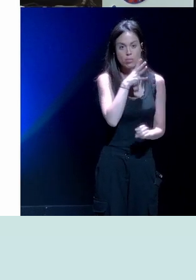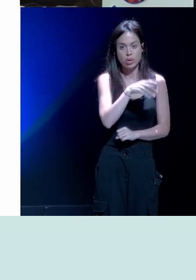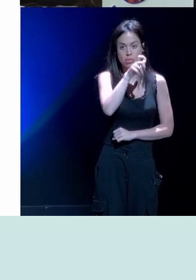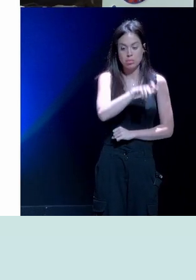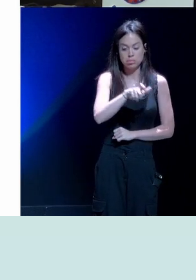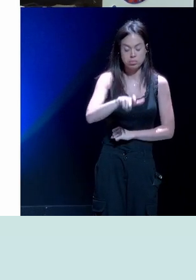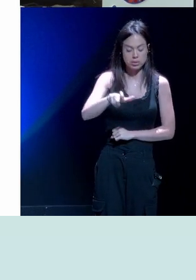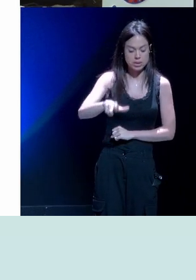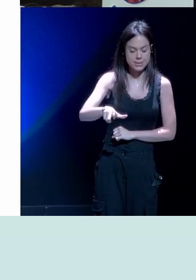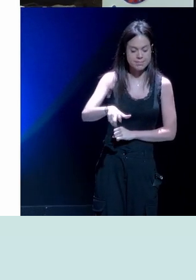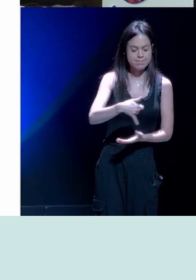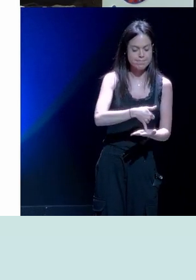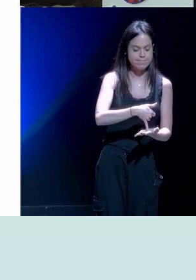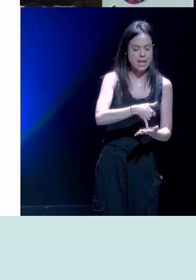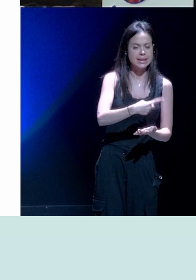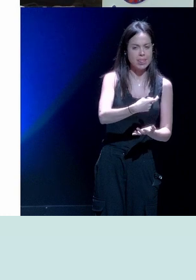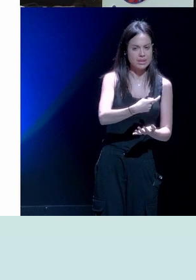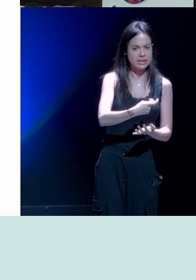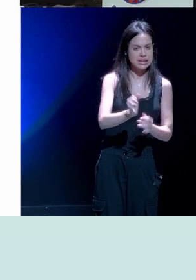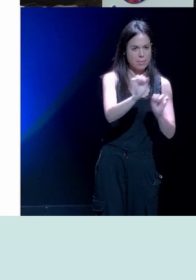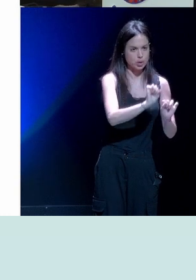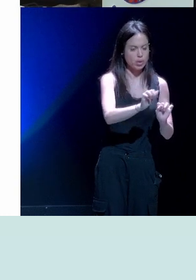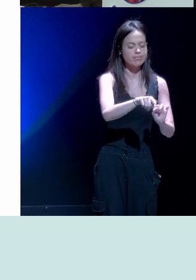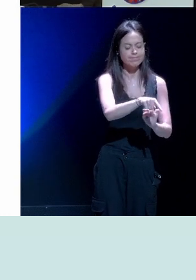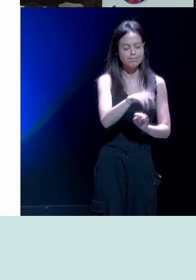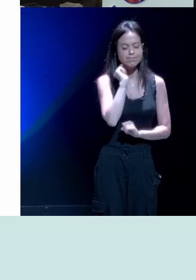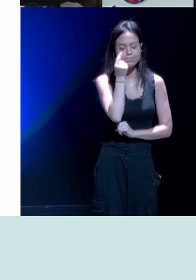personas que necesitan protección.